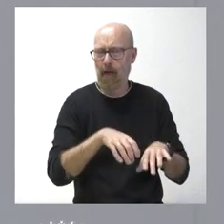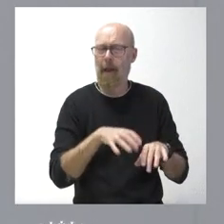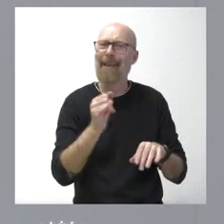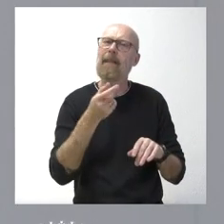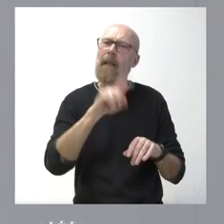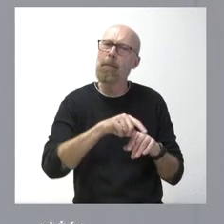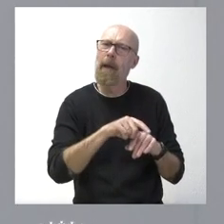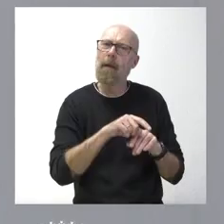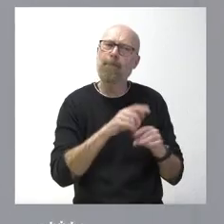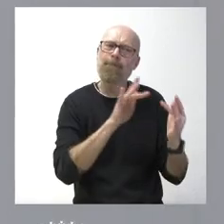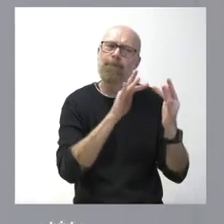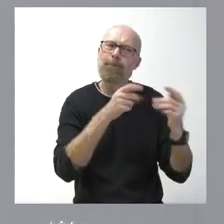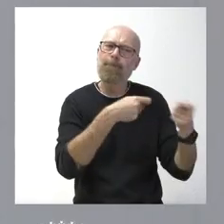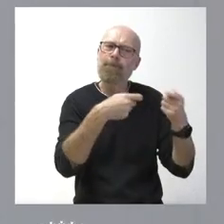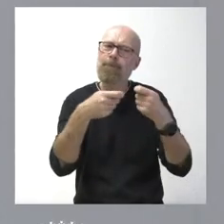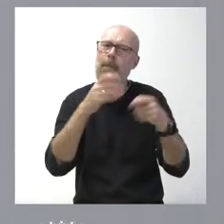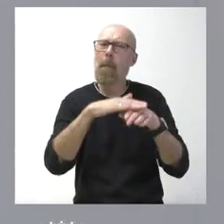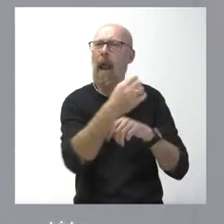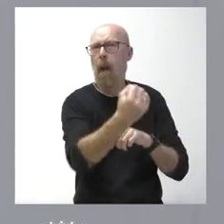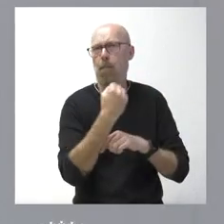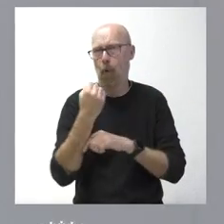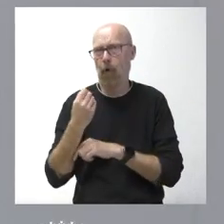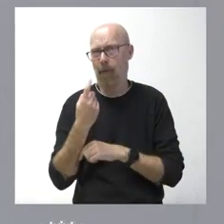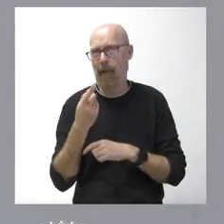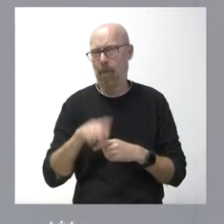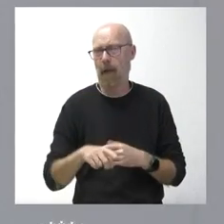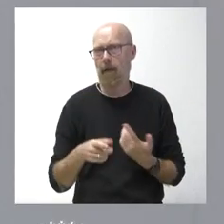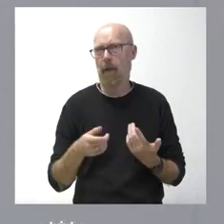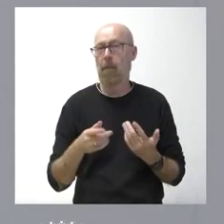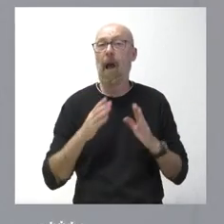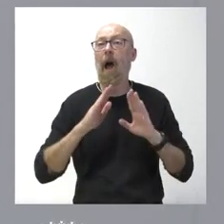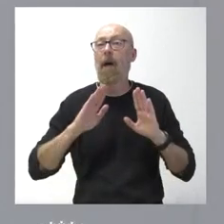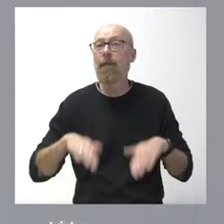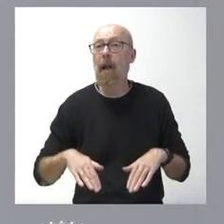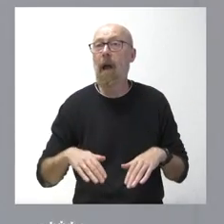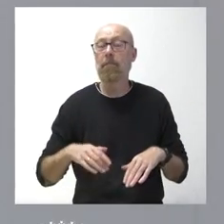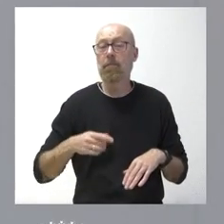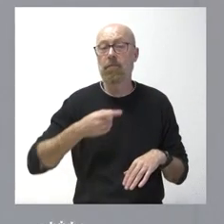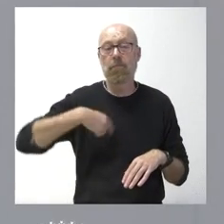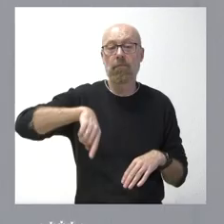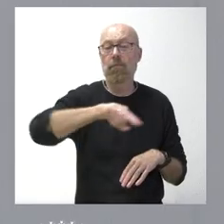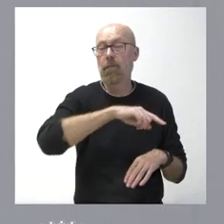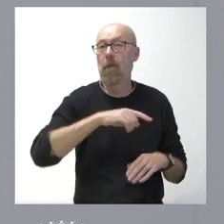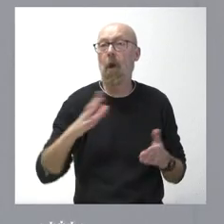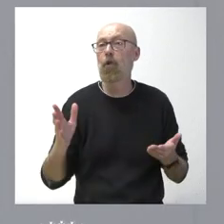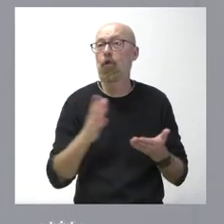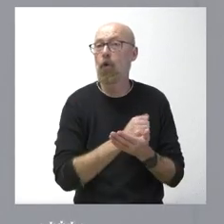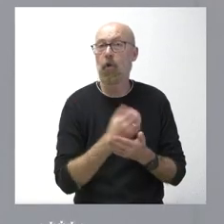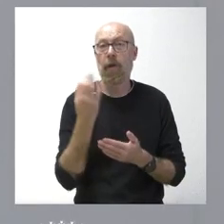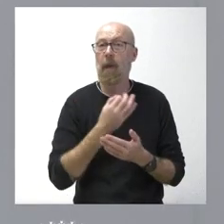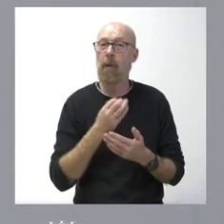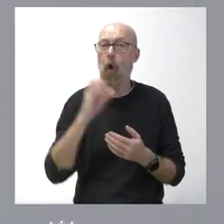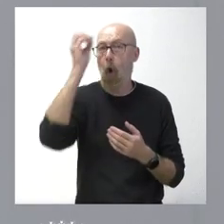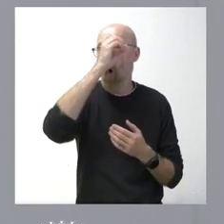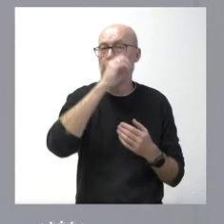sobre el efecto de este presupuesto para obtener estos apoyos Pero al final todos tenemos que dar cuenta de nuestra posición